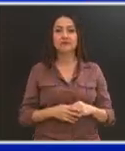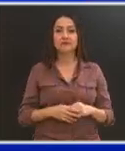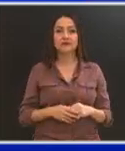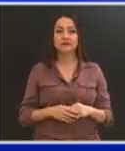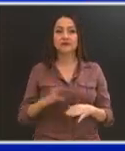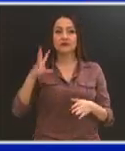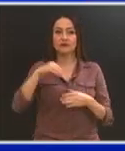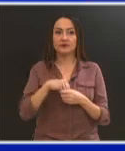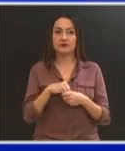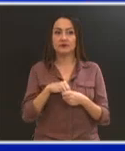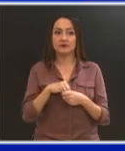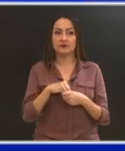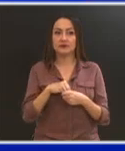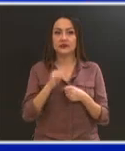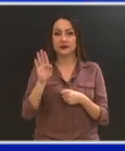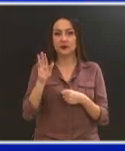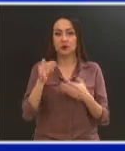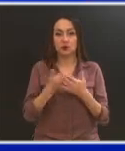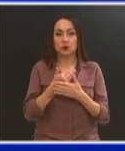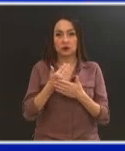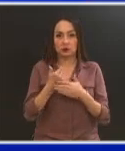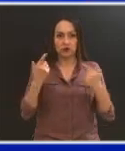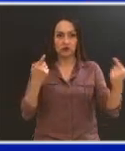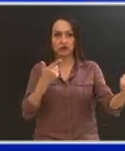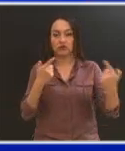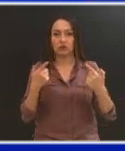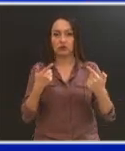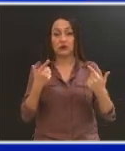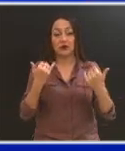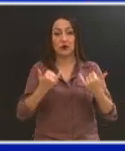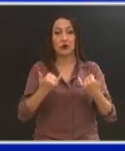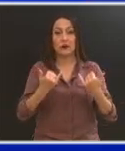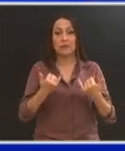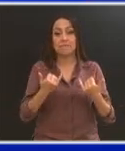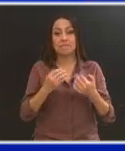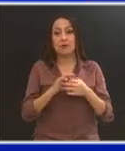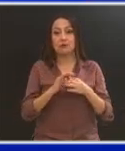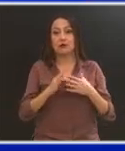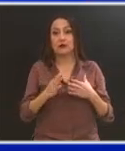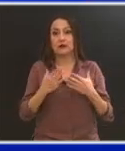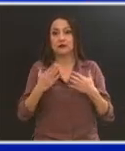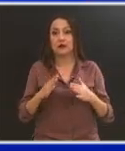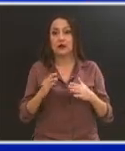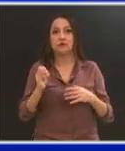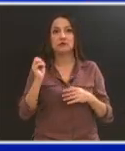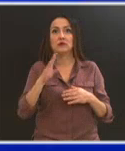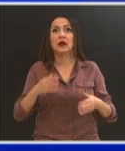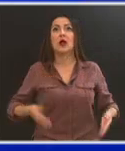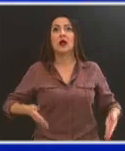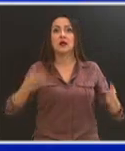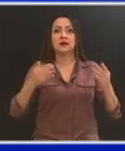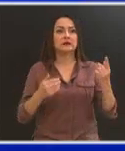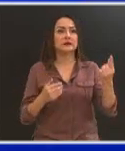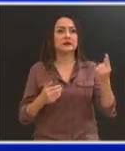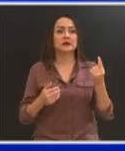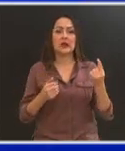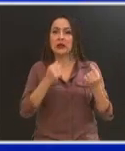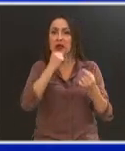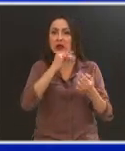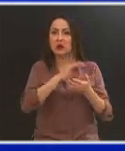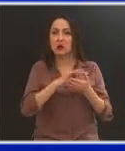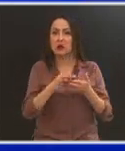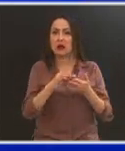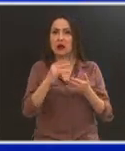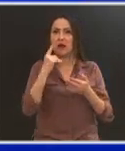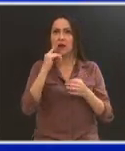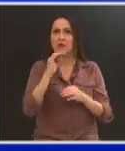entonces involucrados en este nuevo tiroteo que, como ustedes lo escucharon, dichosamente ya sea en vía pública, cerca de un centro educativo, a plena luz